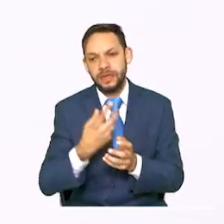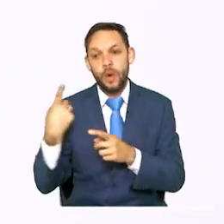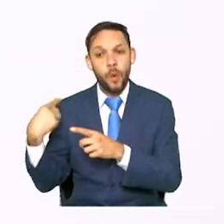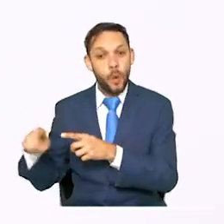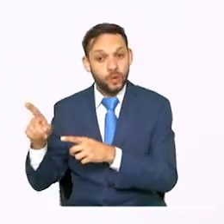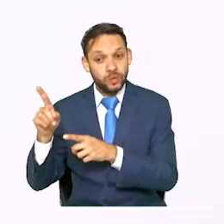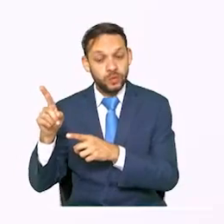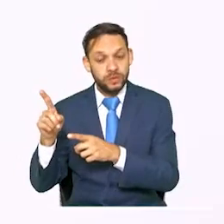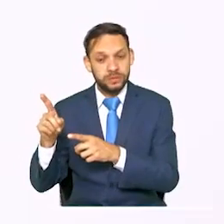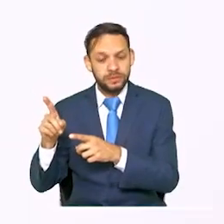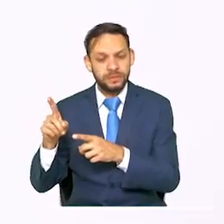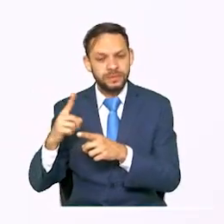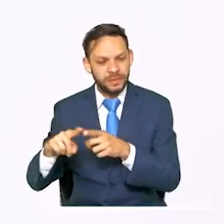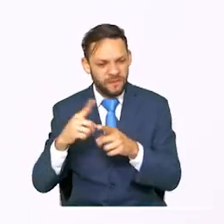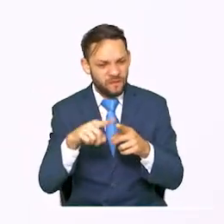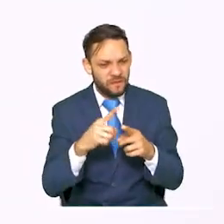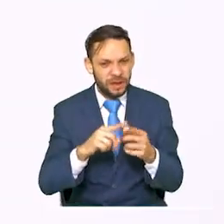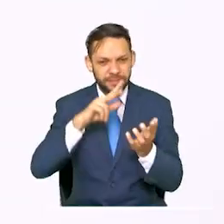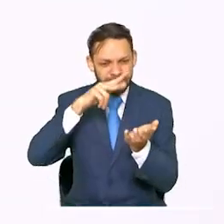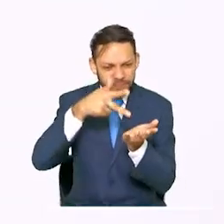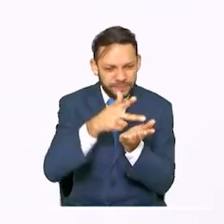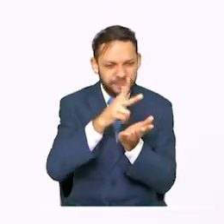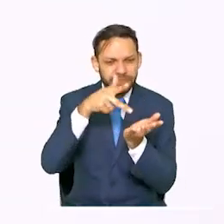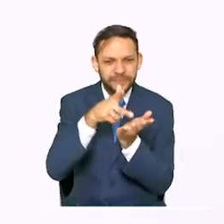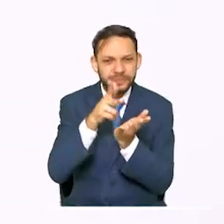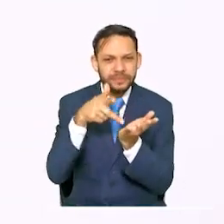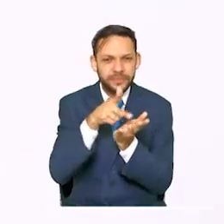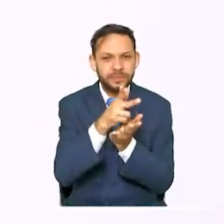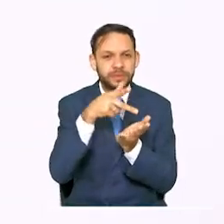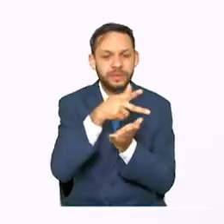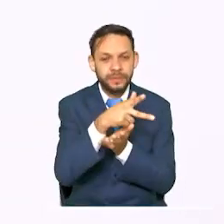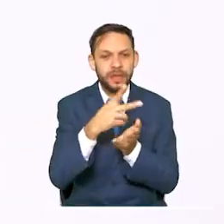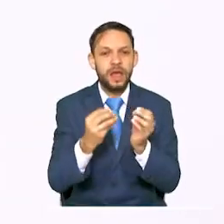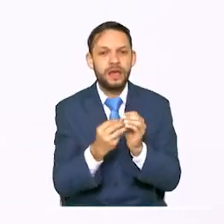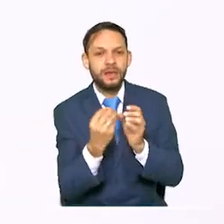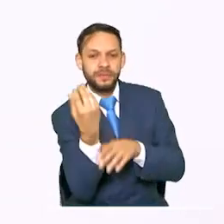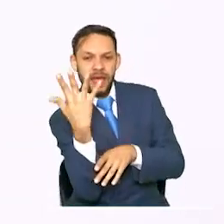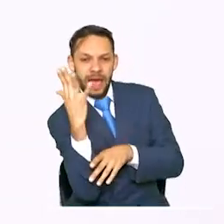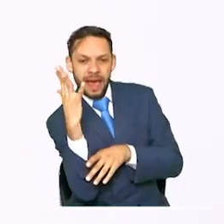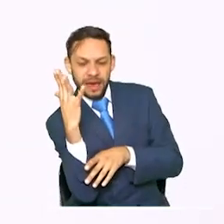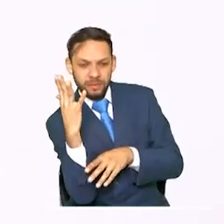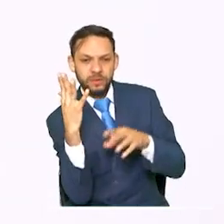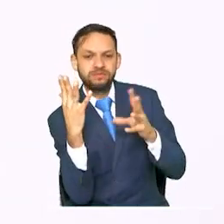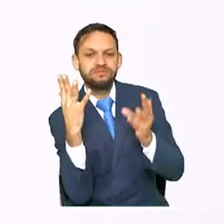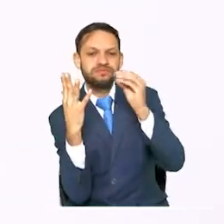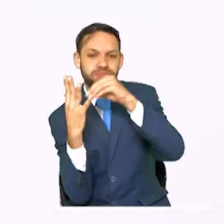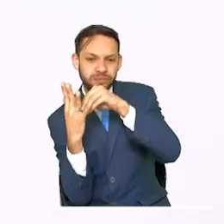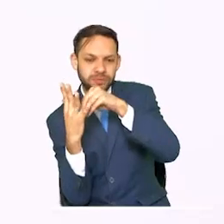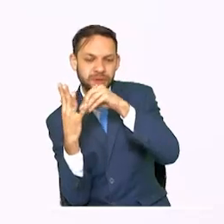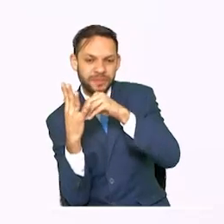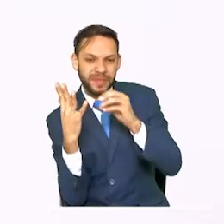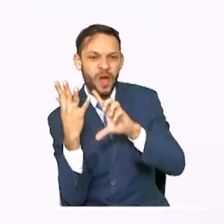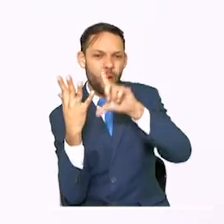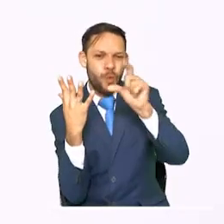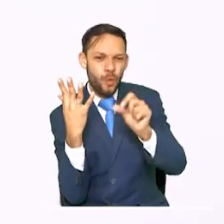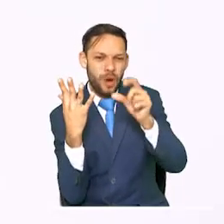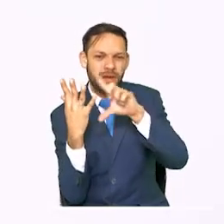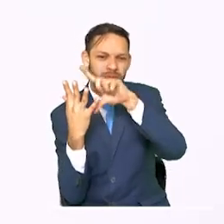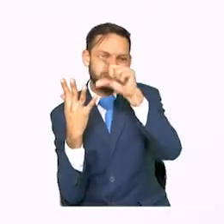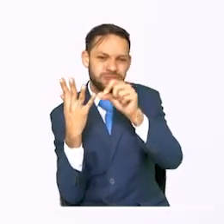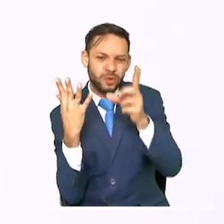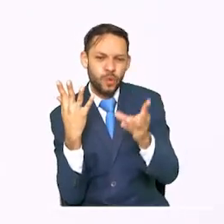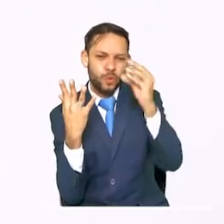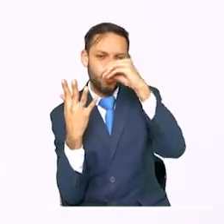variedades, algunas ricas en CBD, y de esas se hace la extracción de ese componente, que es el